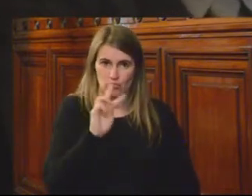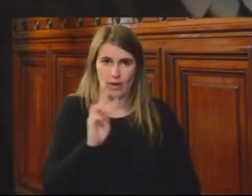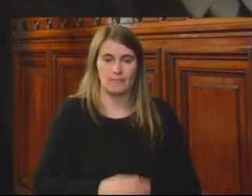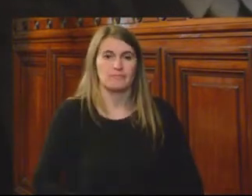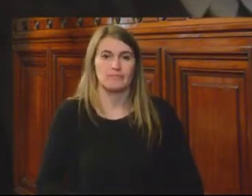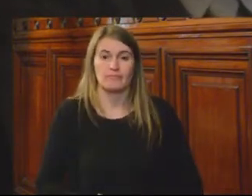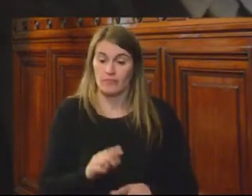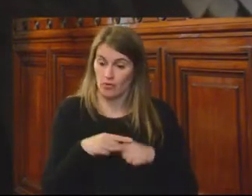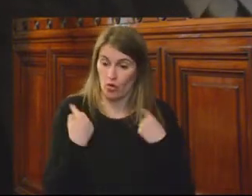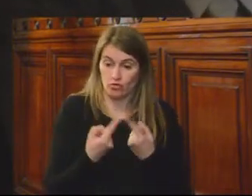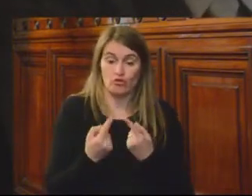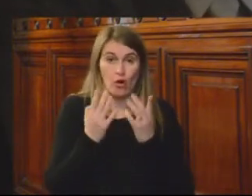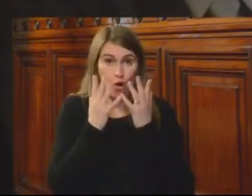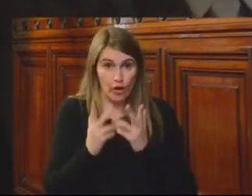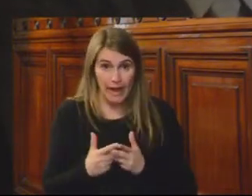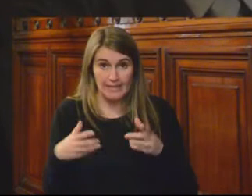Nosotros, desde la organización,